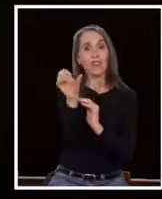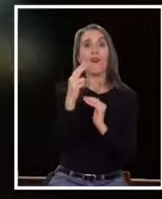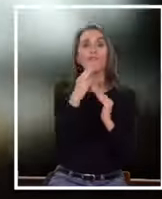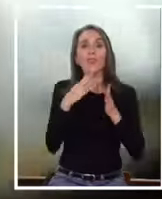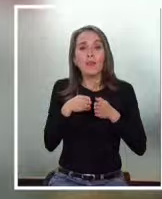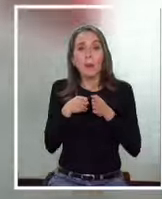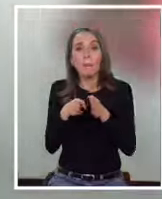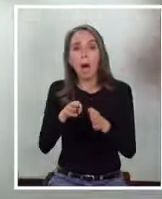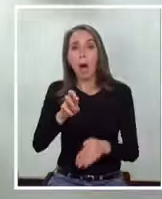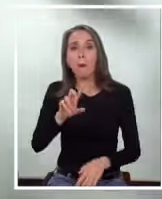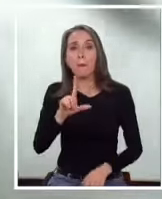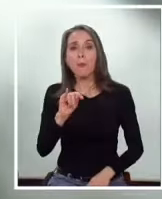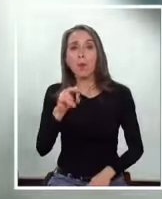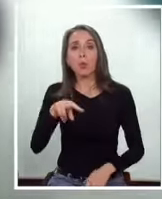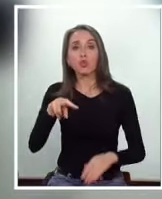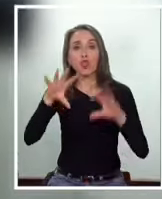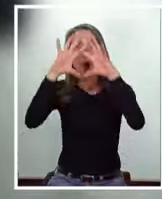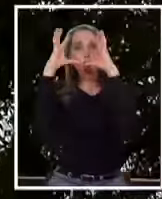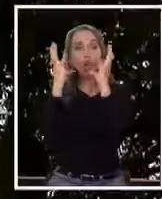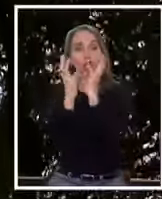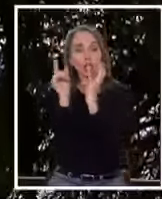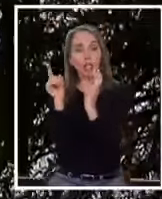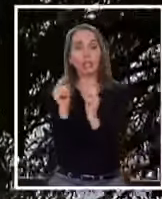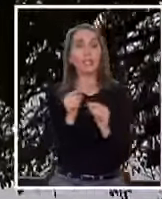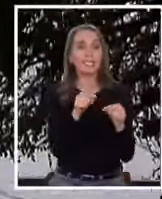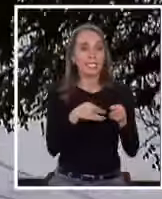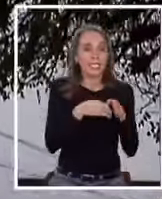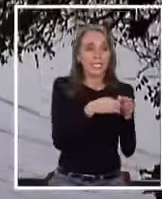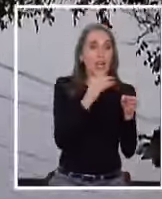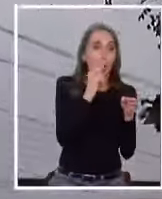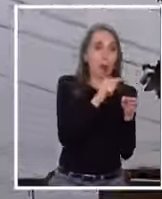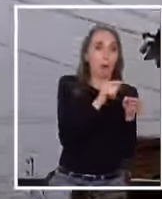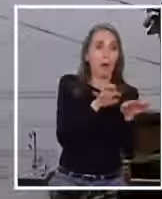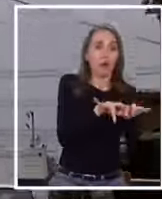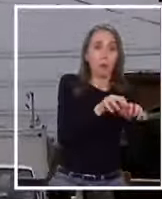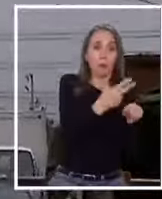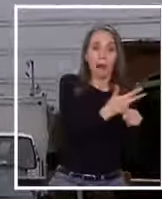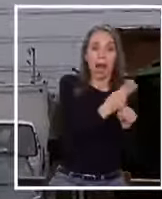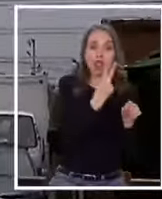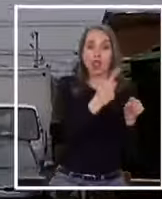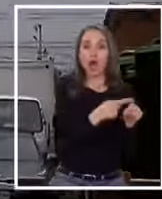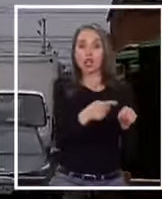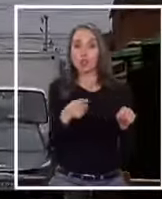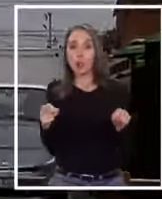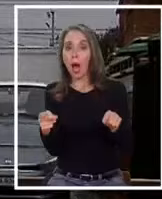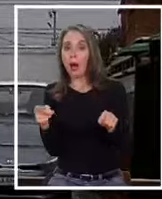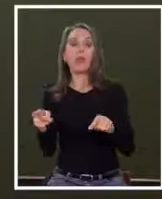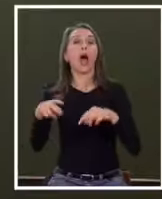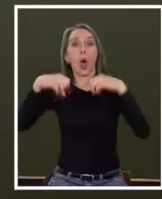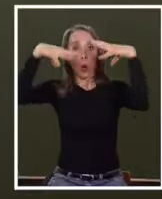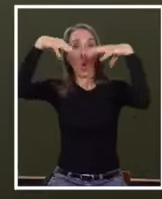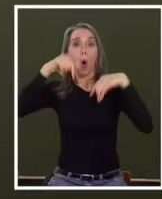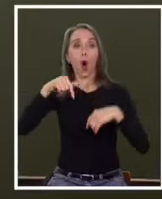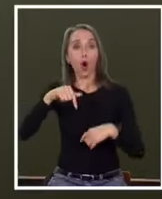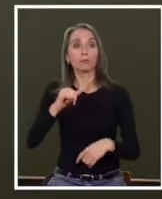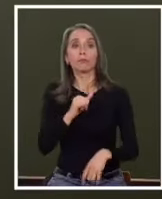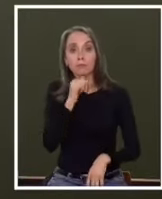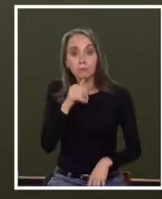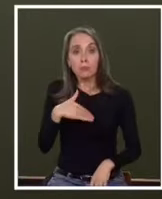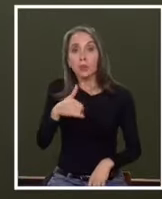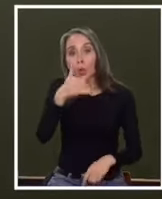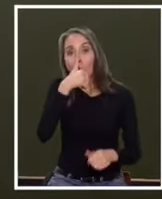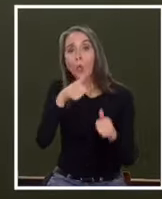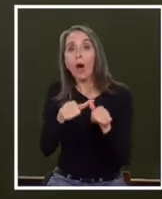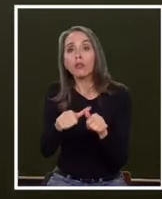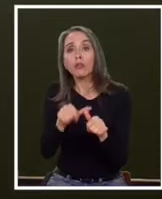vecinos del pasaje de Plutón, a dos cuadras de donde vive Matías. Ellos hoy amanecieron con luz, pero viven con la incertidumbre de por cuánto